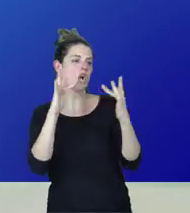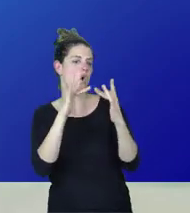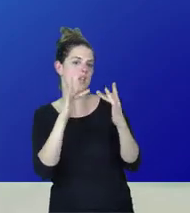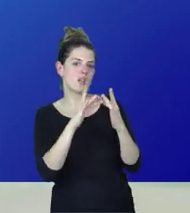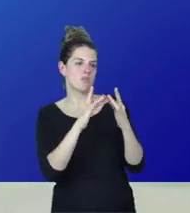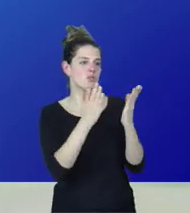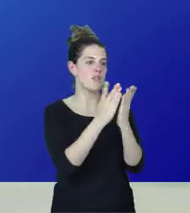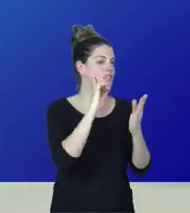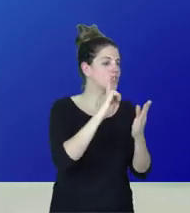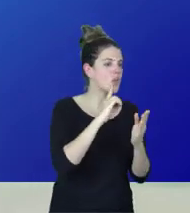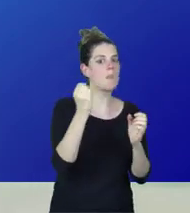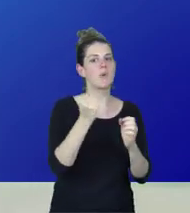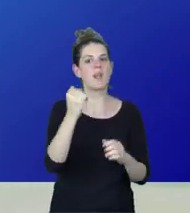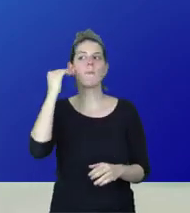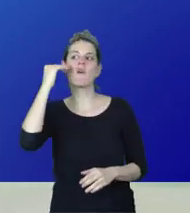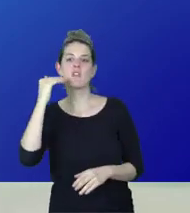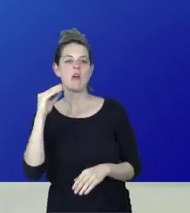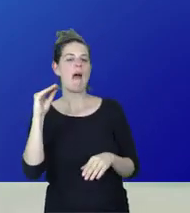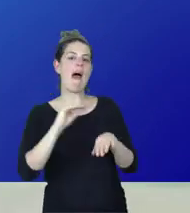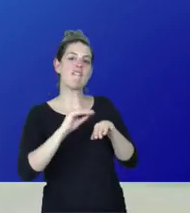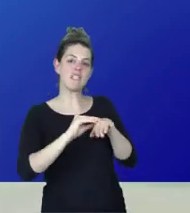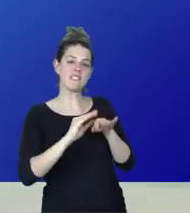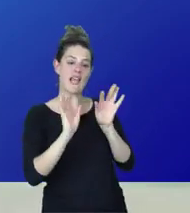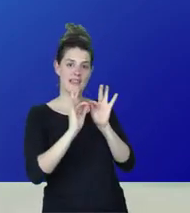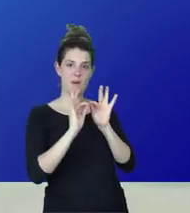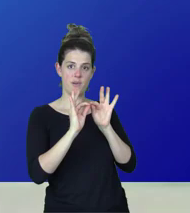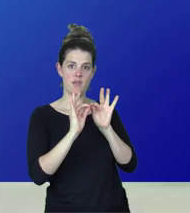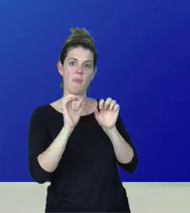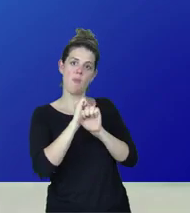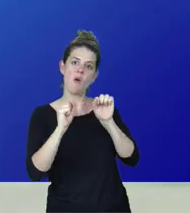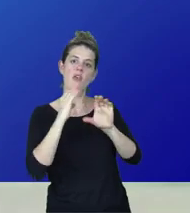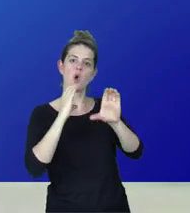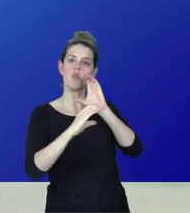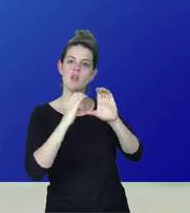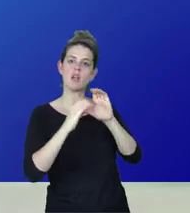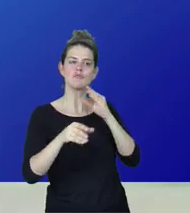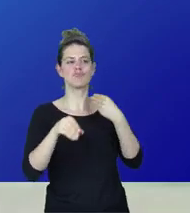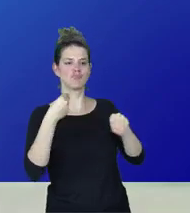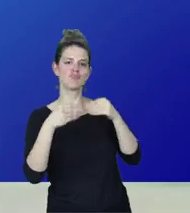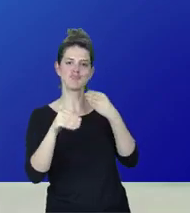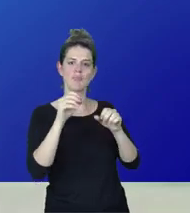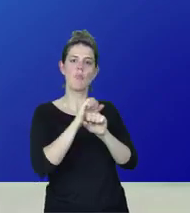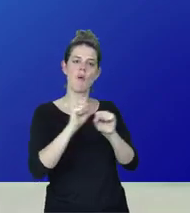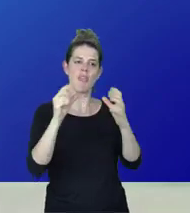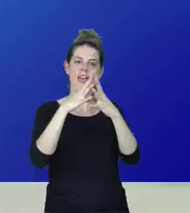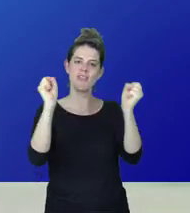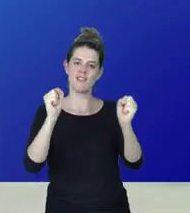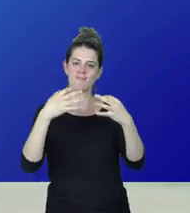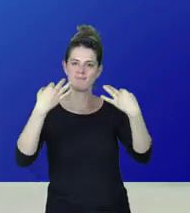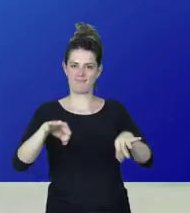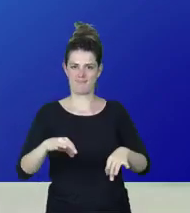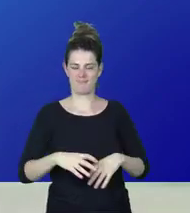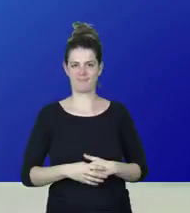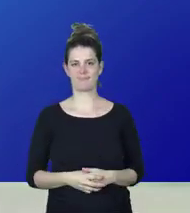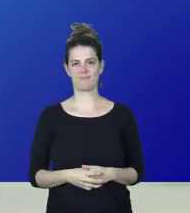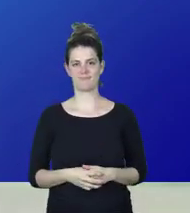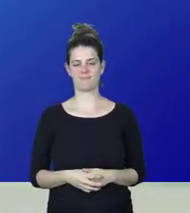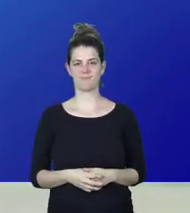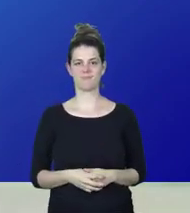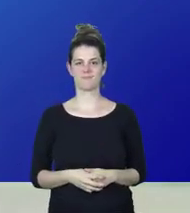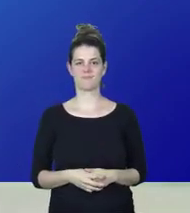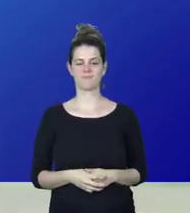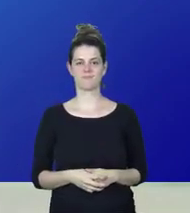el docente convoque al intérprete para poder hacerlo con fluidez y con la seguridad de poder comprenderse y de evitar malos